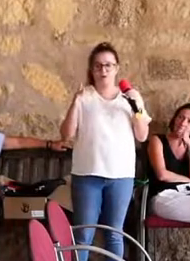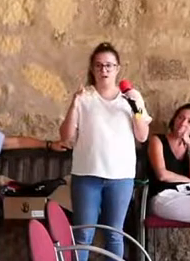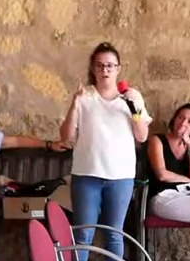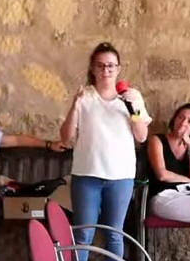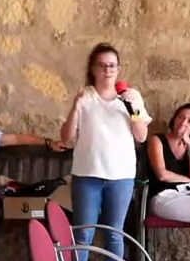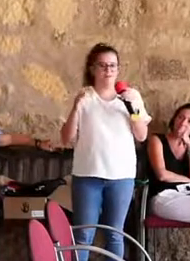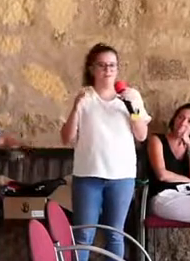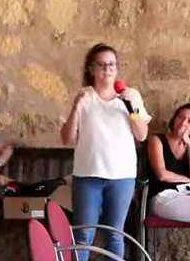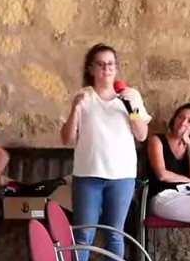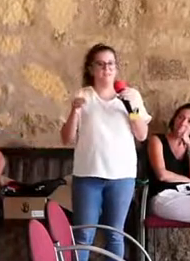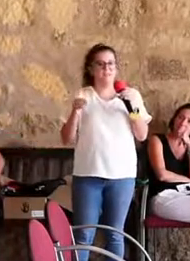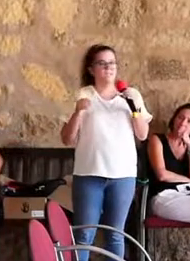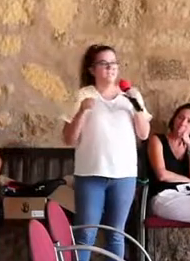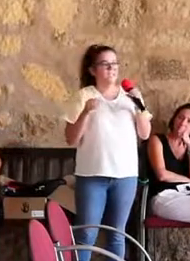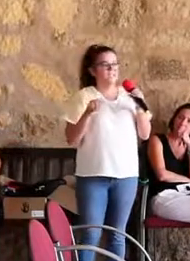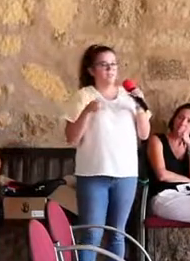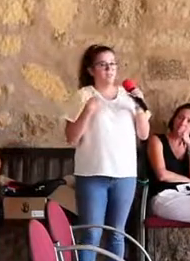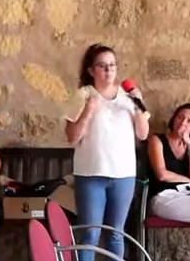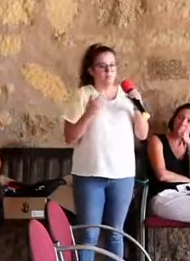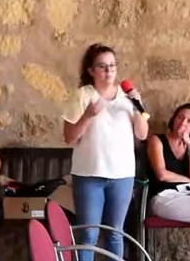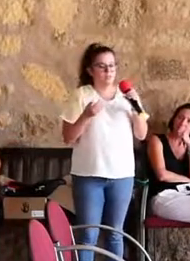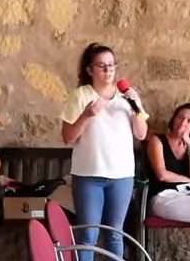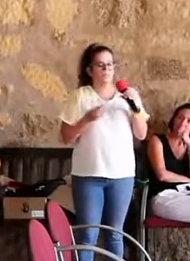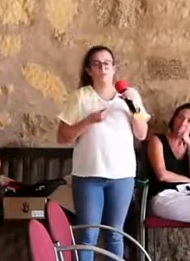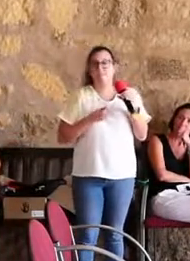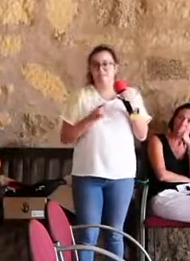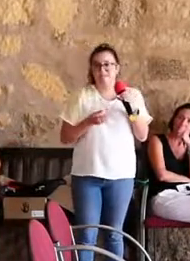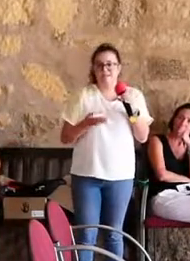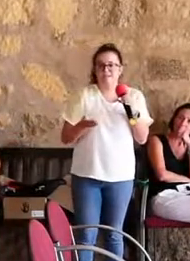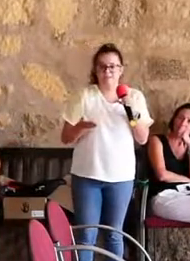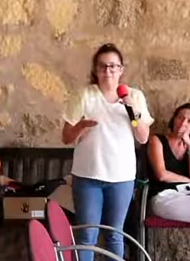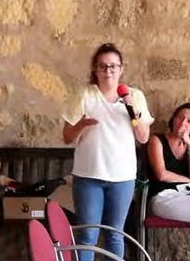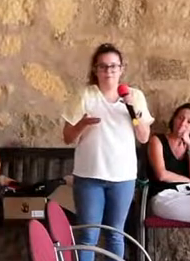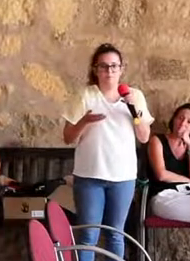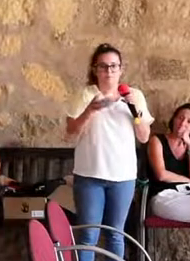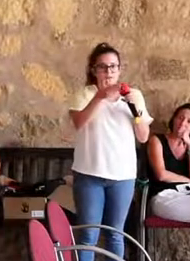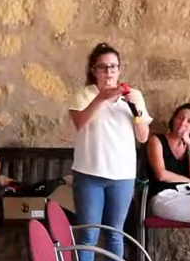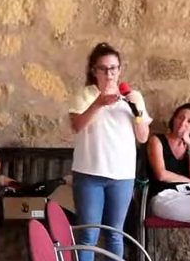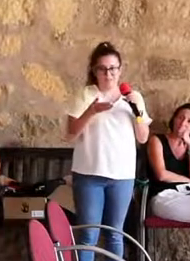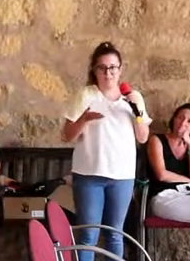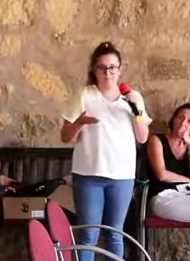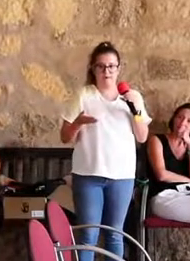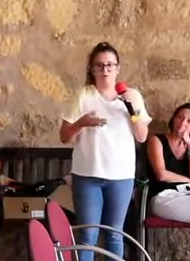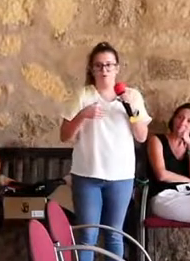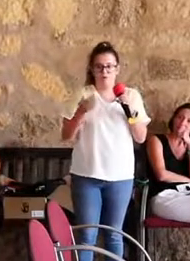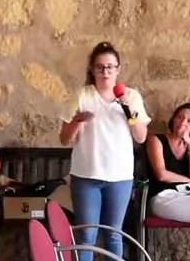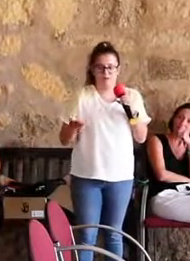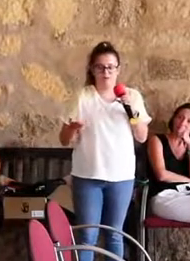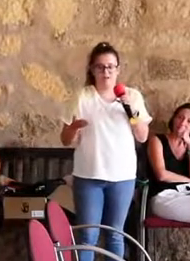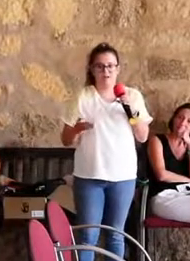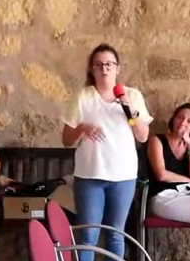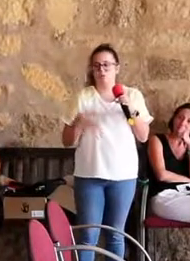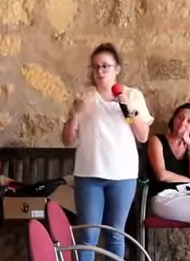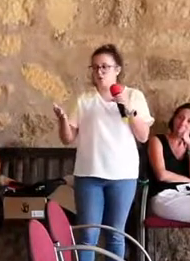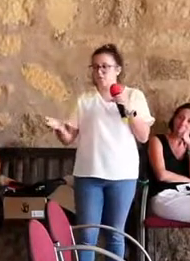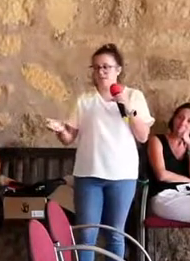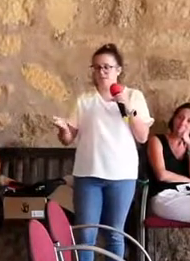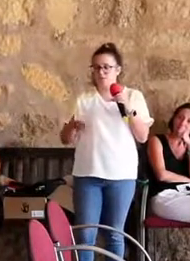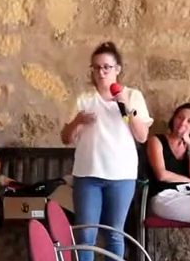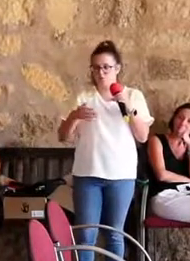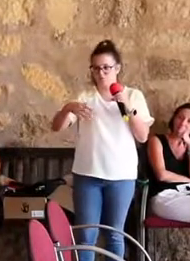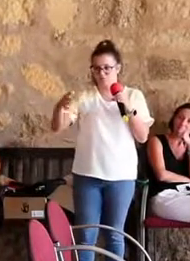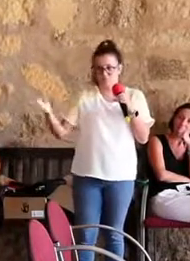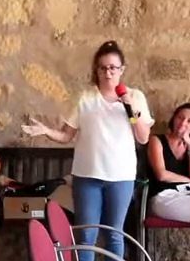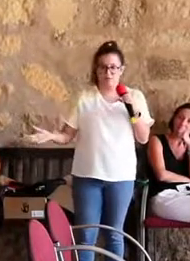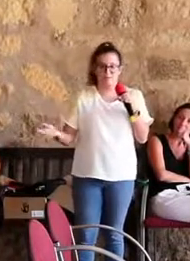ayudan las intérpretes y me ha dado rabia porque digo me encantaría aprender y poder participar y ayudar a otras personas entonces Quiero compartir